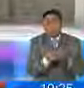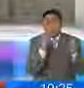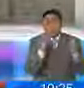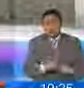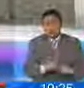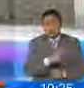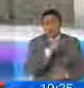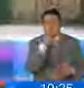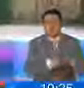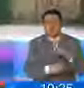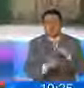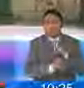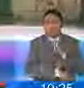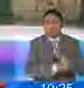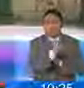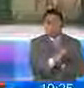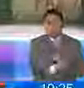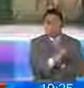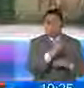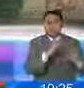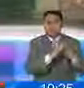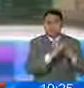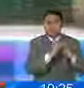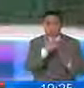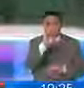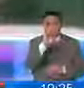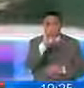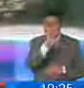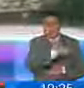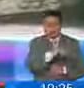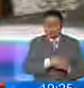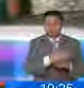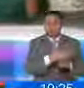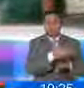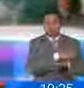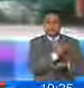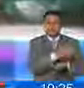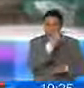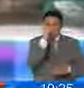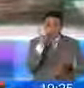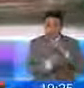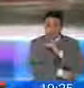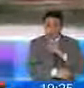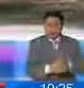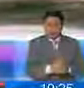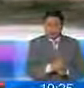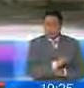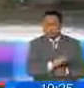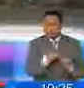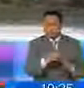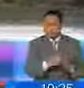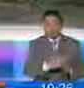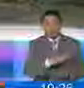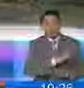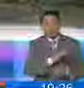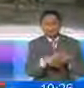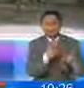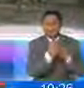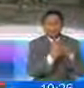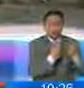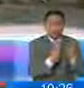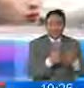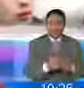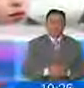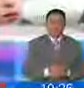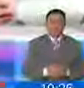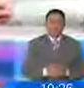sancionatorias a los propietarios de estos 8 predios, pero antes de tomar estas acciones, agotará todos los diálogos posibles.